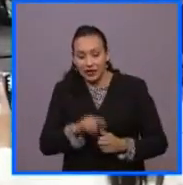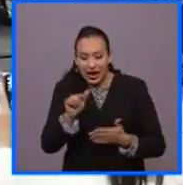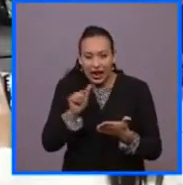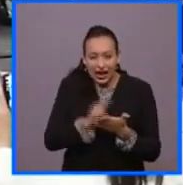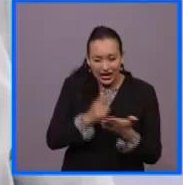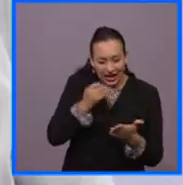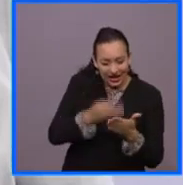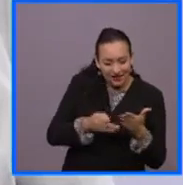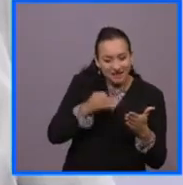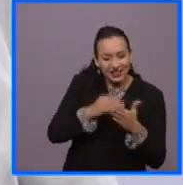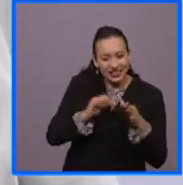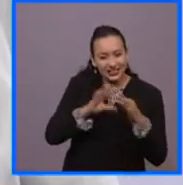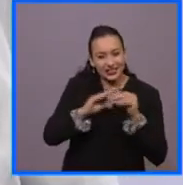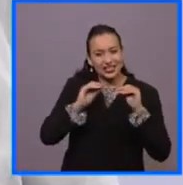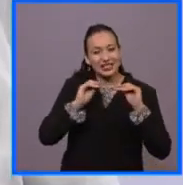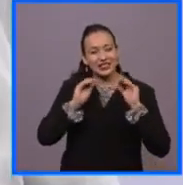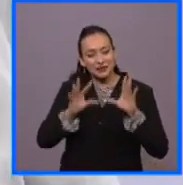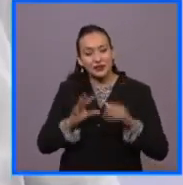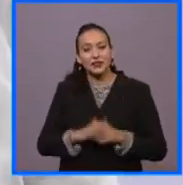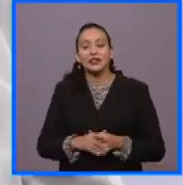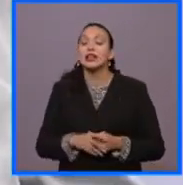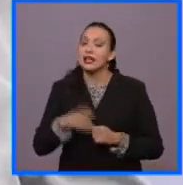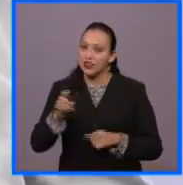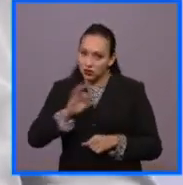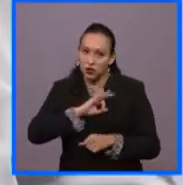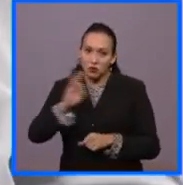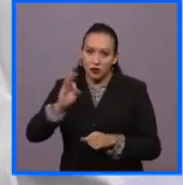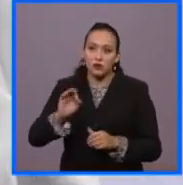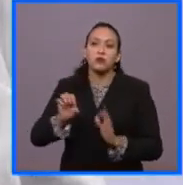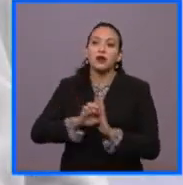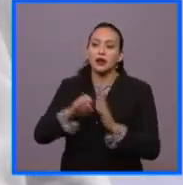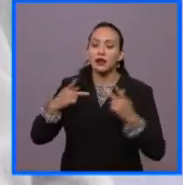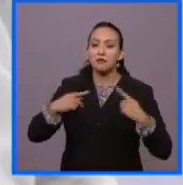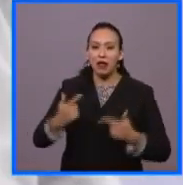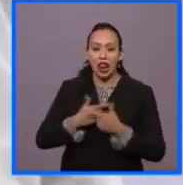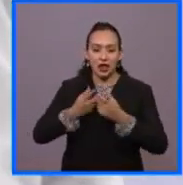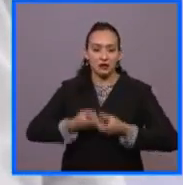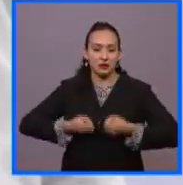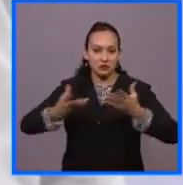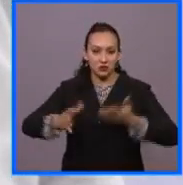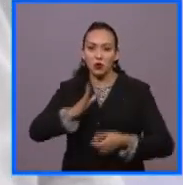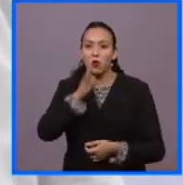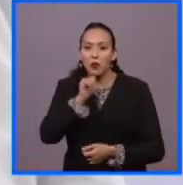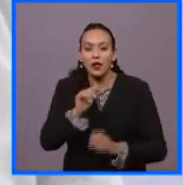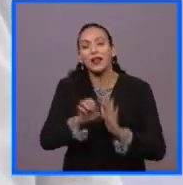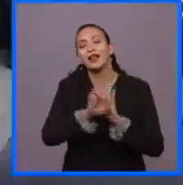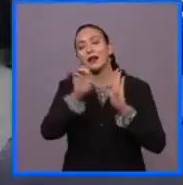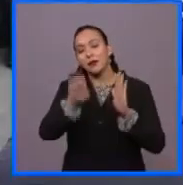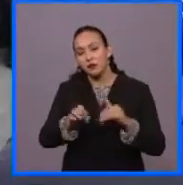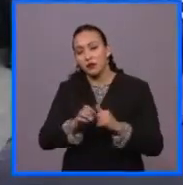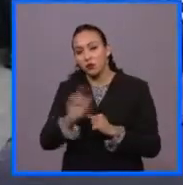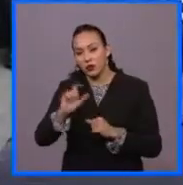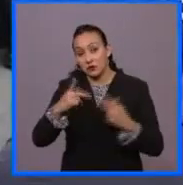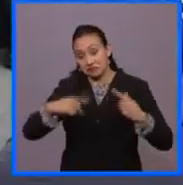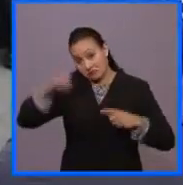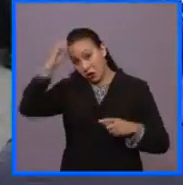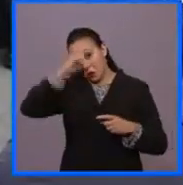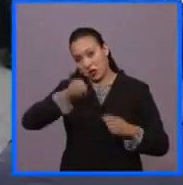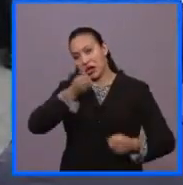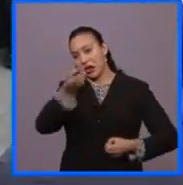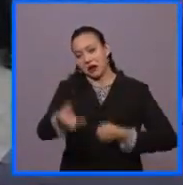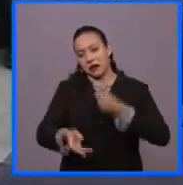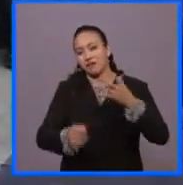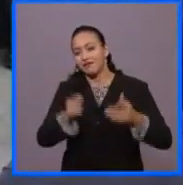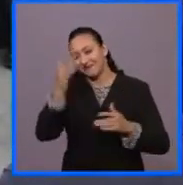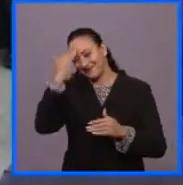norma podría dar lugar a censura y restricciones a la libertad de expresión, sobre todo cuando se trate de opiniones,